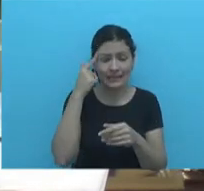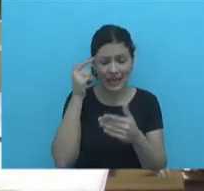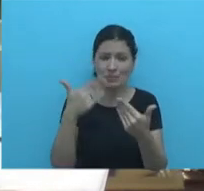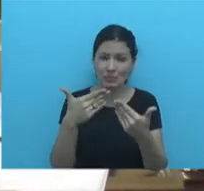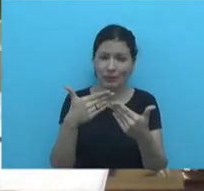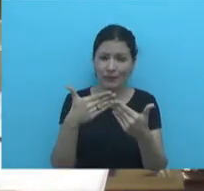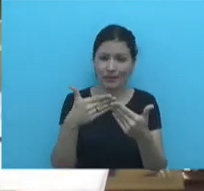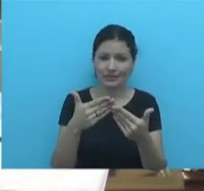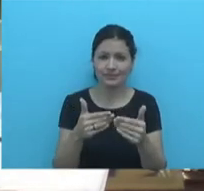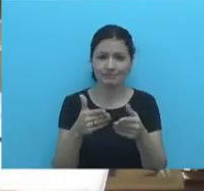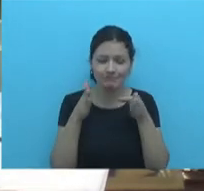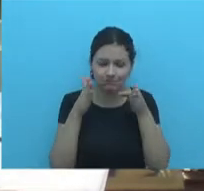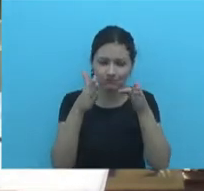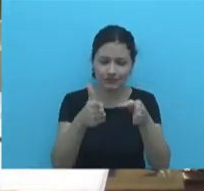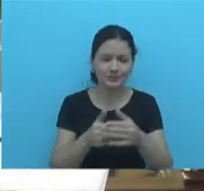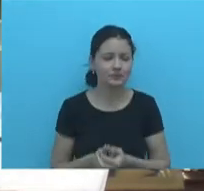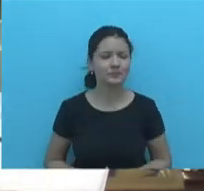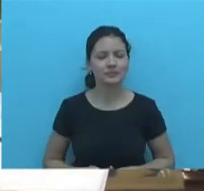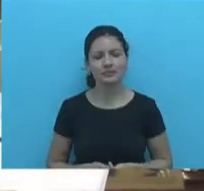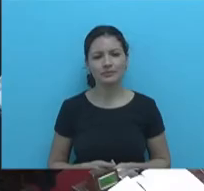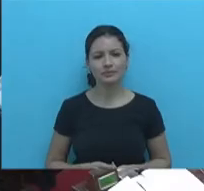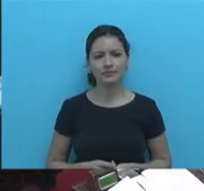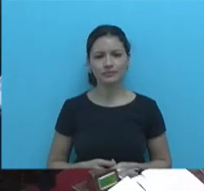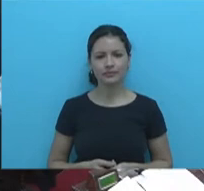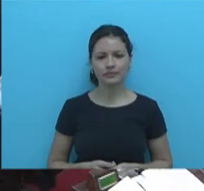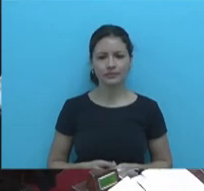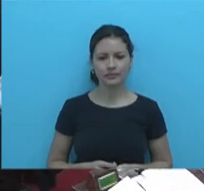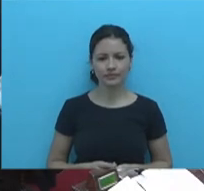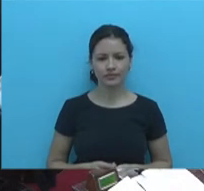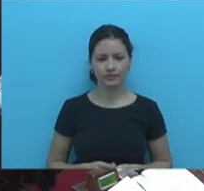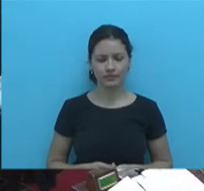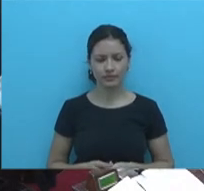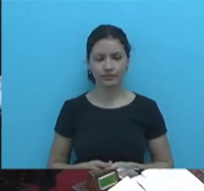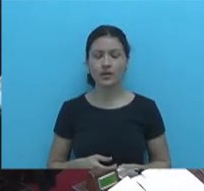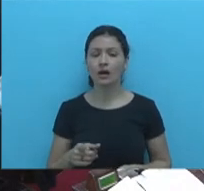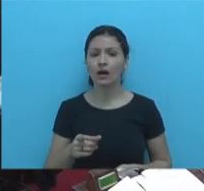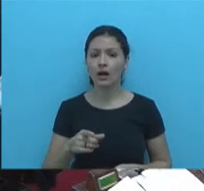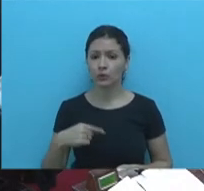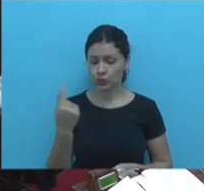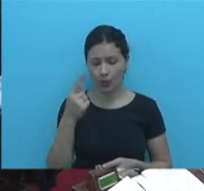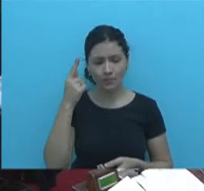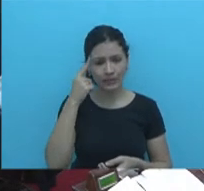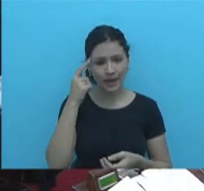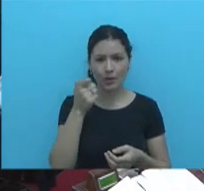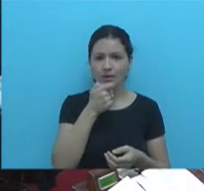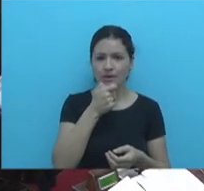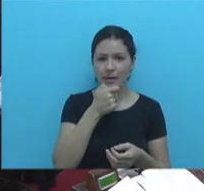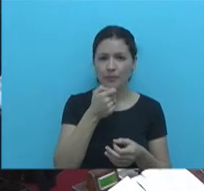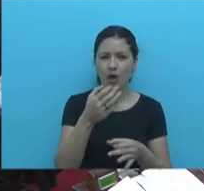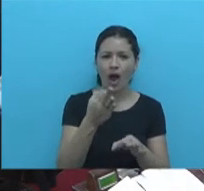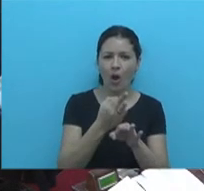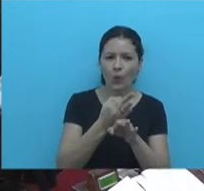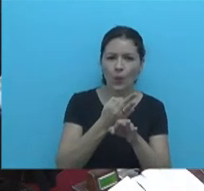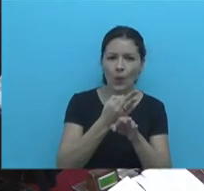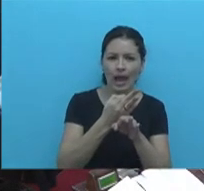Nosotros pensamos que la modalidad que elige el chico influye bastante, porque no es lo mismo ir a un económico que a un